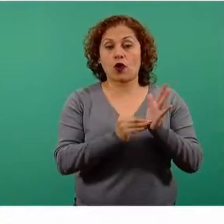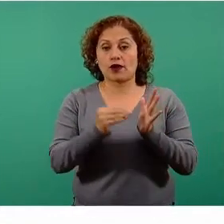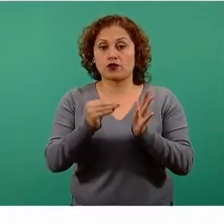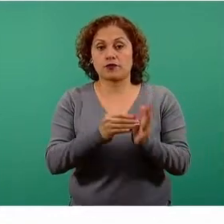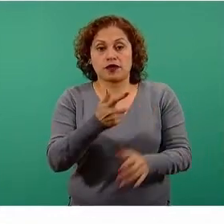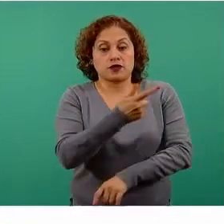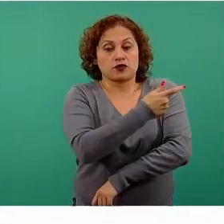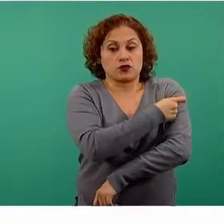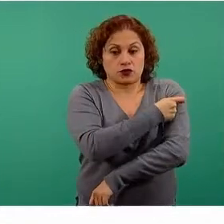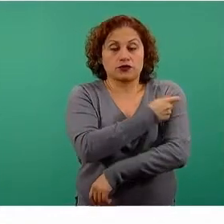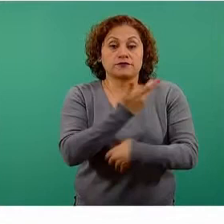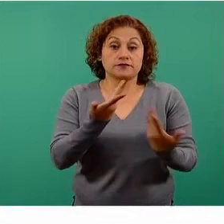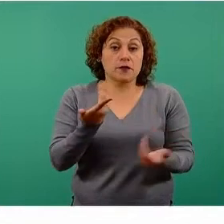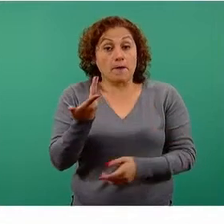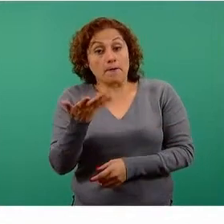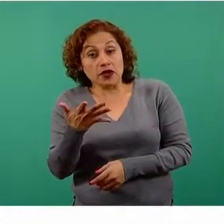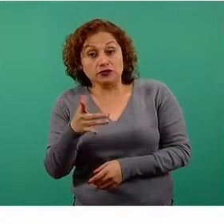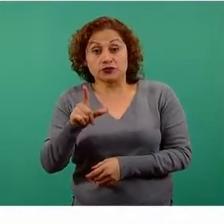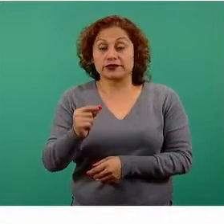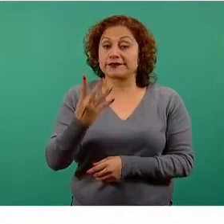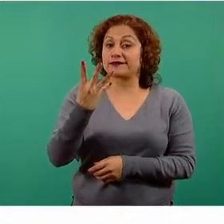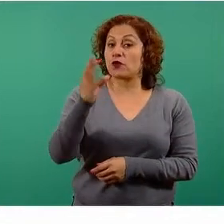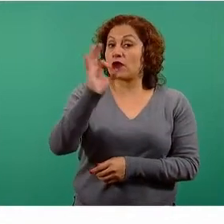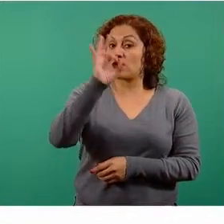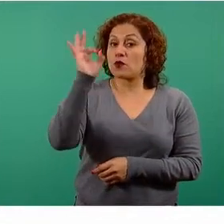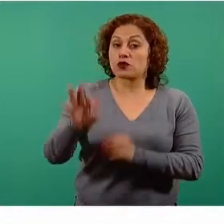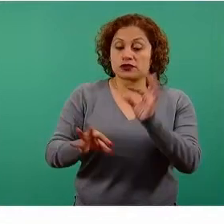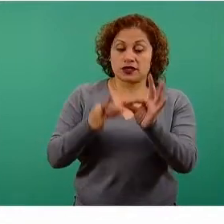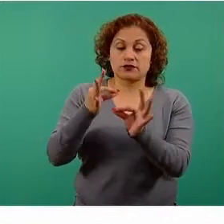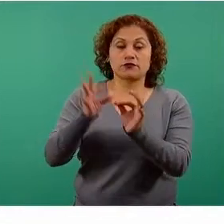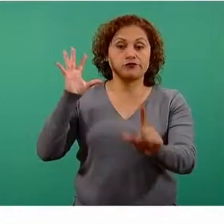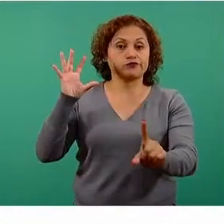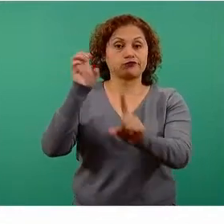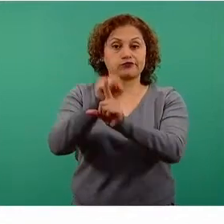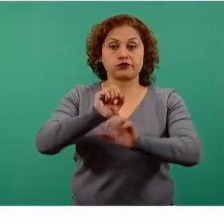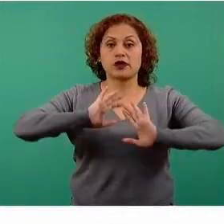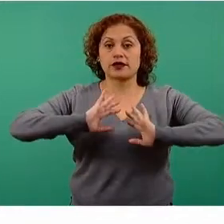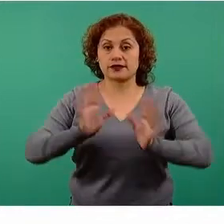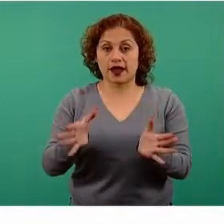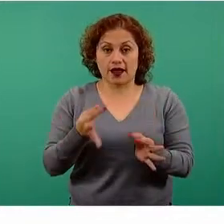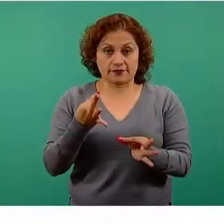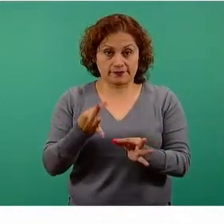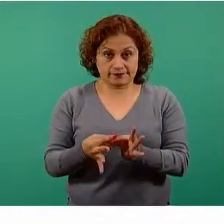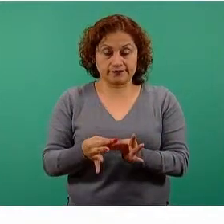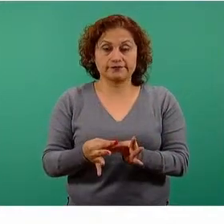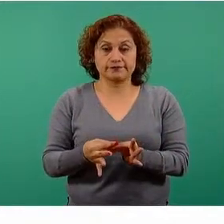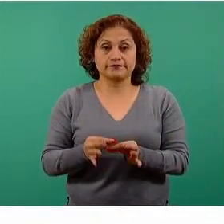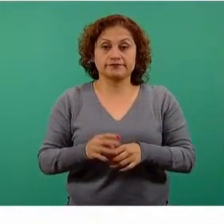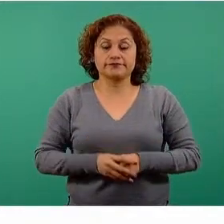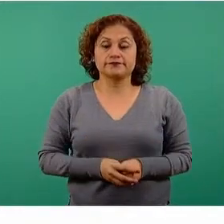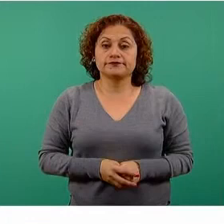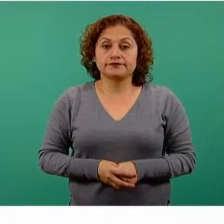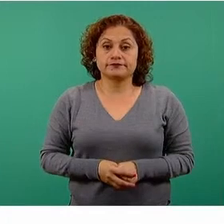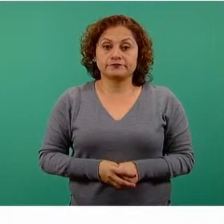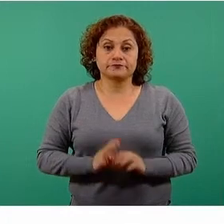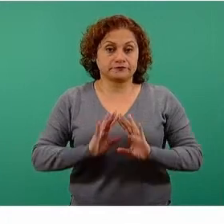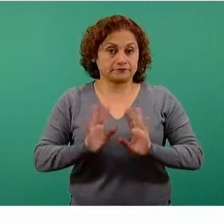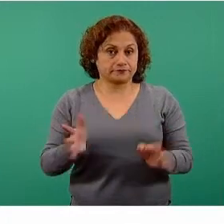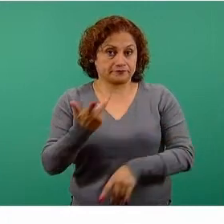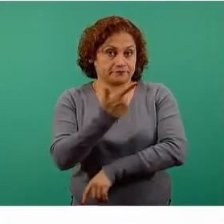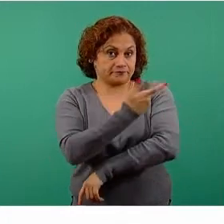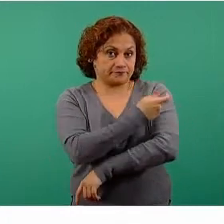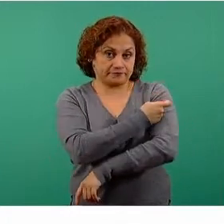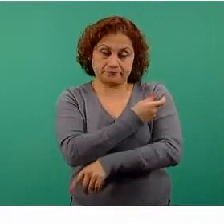progresivo, 74%, 3/4 partes prácticamente de las vacunas que llegan al territorio nacional se ponen